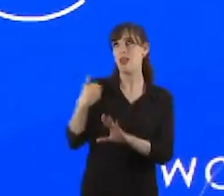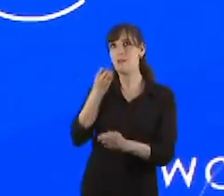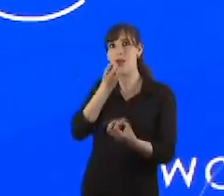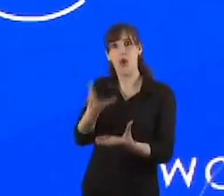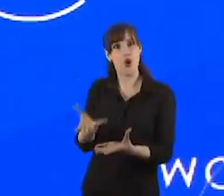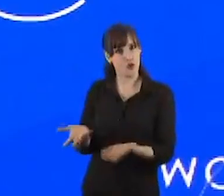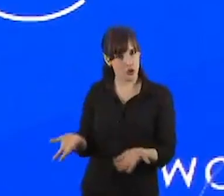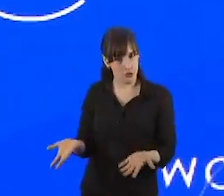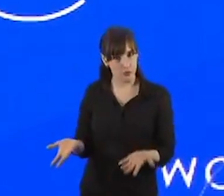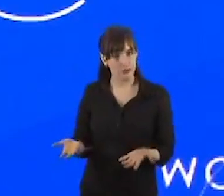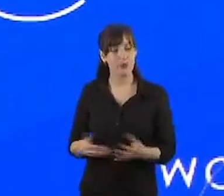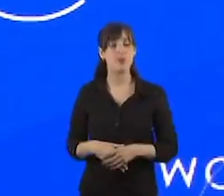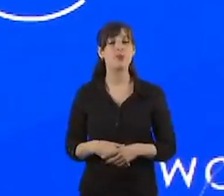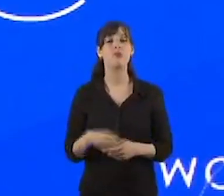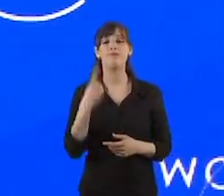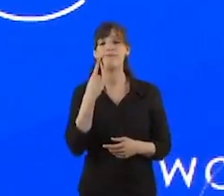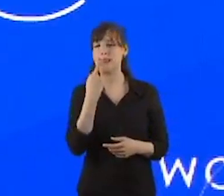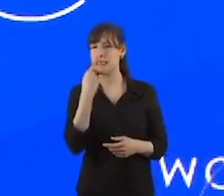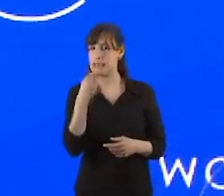Desde el año